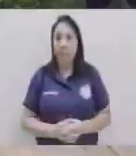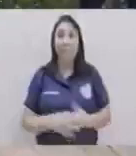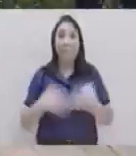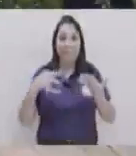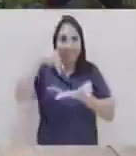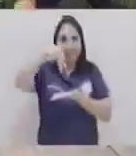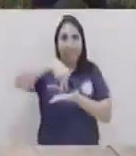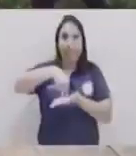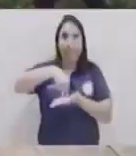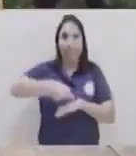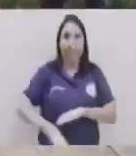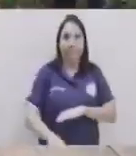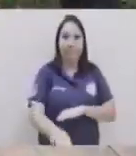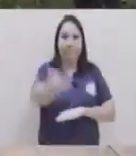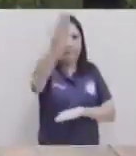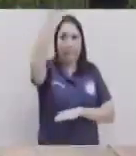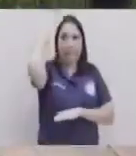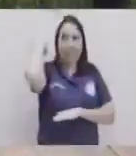Inicio.